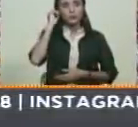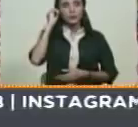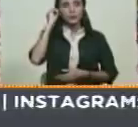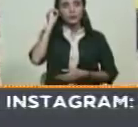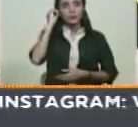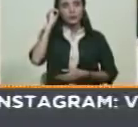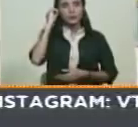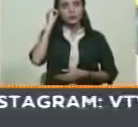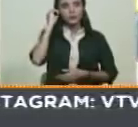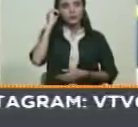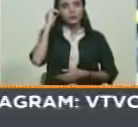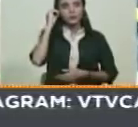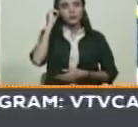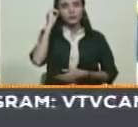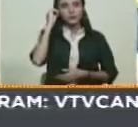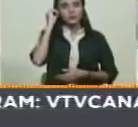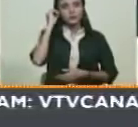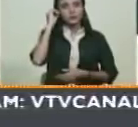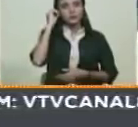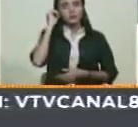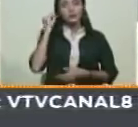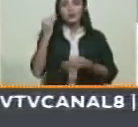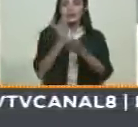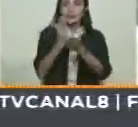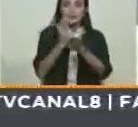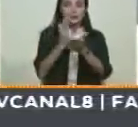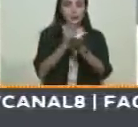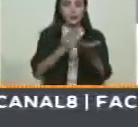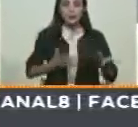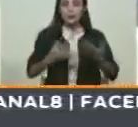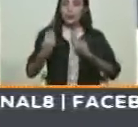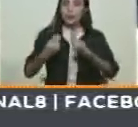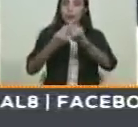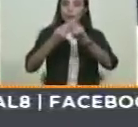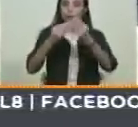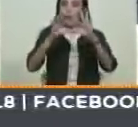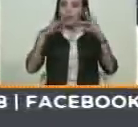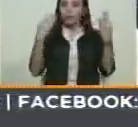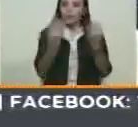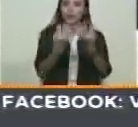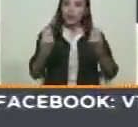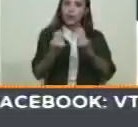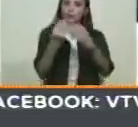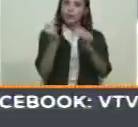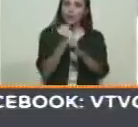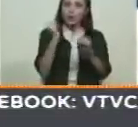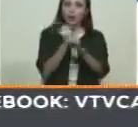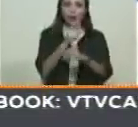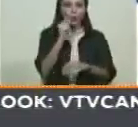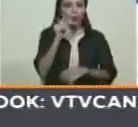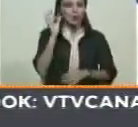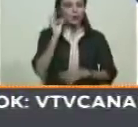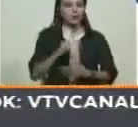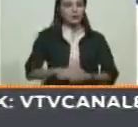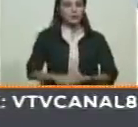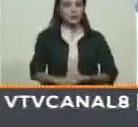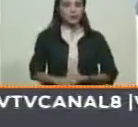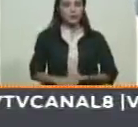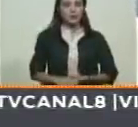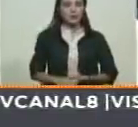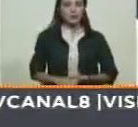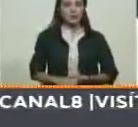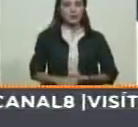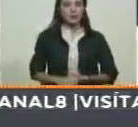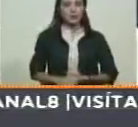siempre la revolución ha estado al lado de la familia del trabajador de la trabajadora yo te vengo a